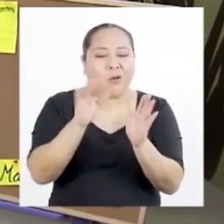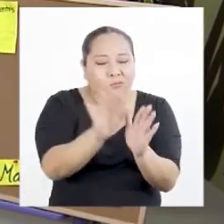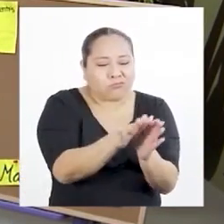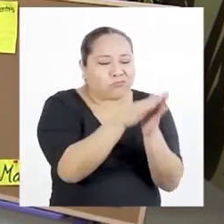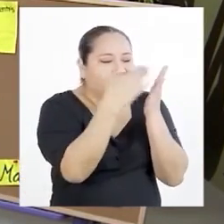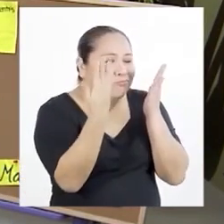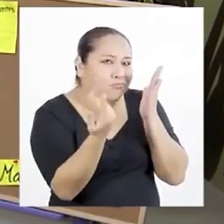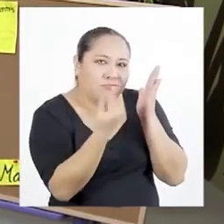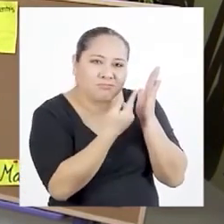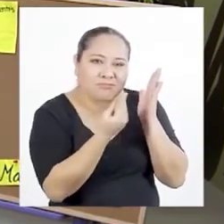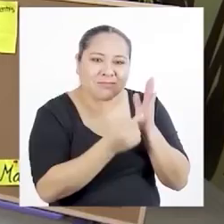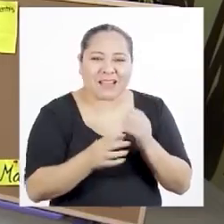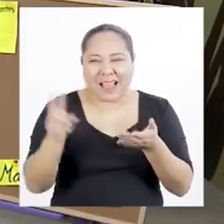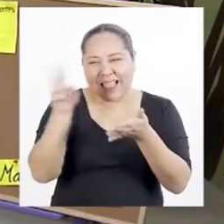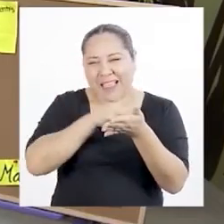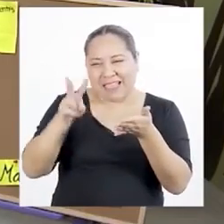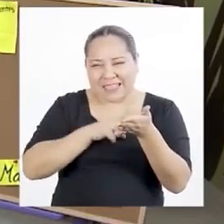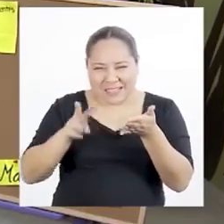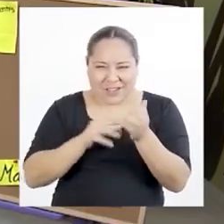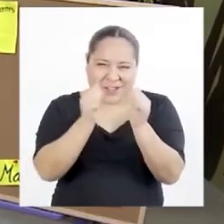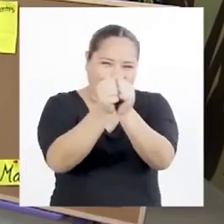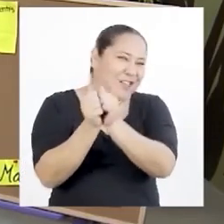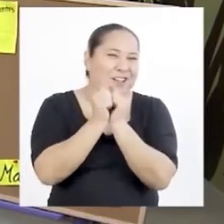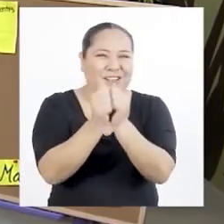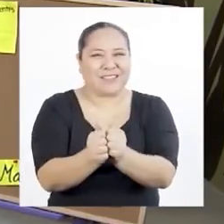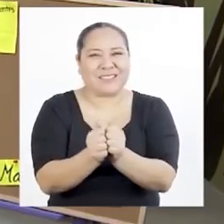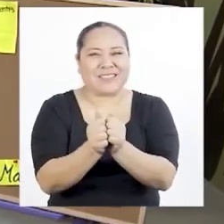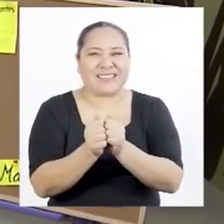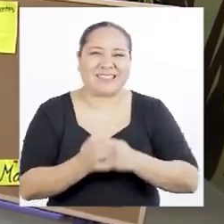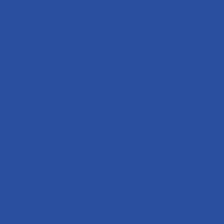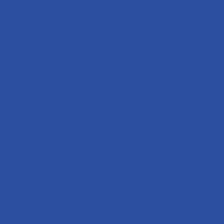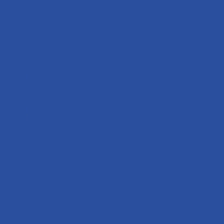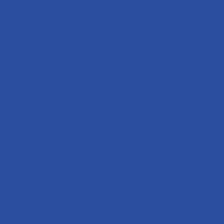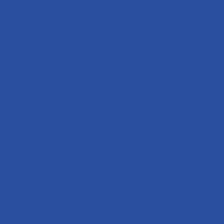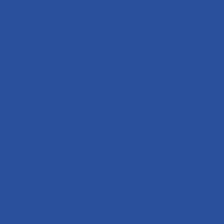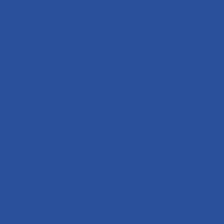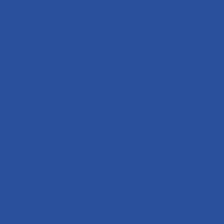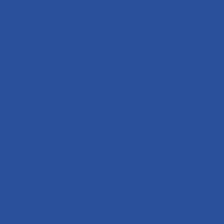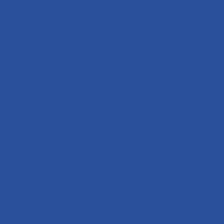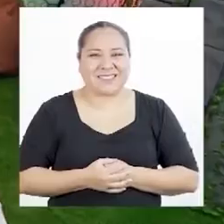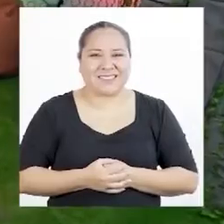nuestro retablo de... ¡Leemos juntos!